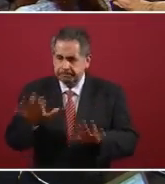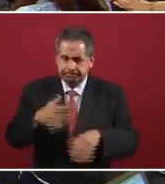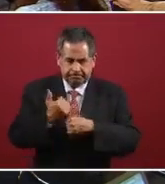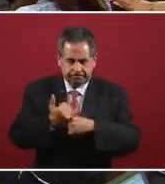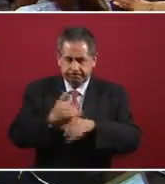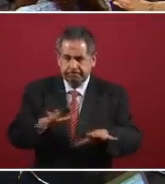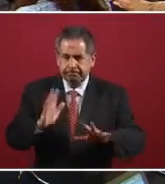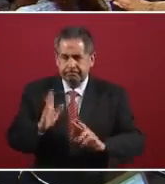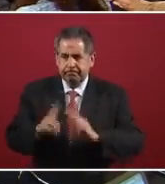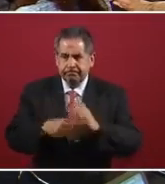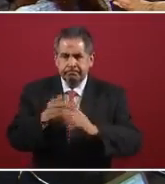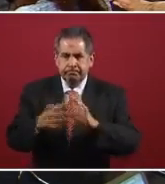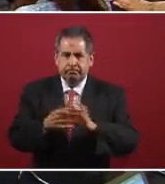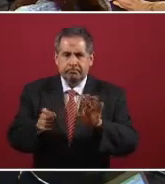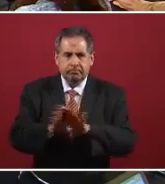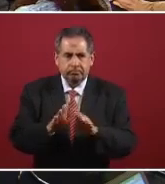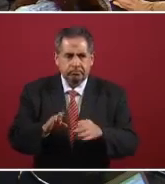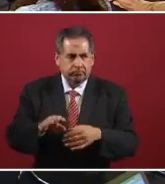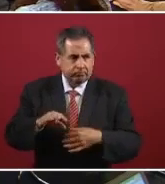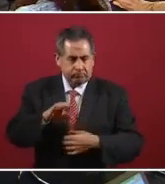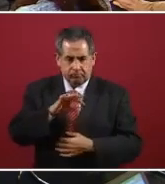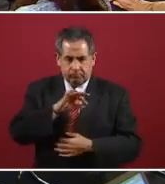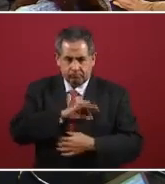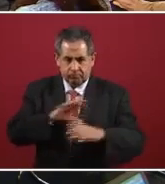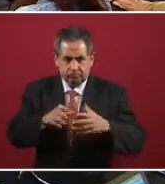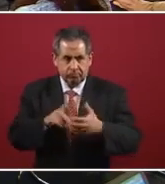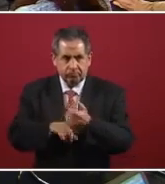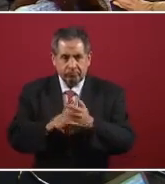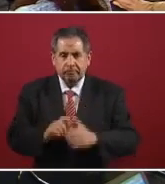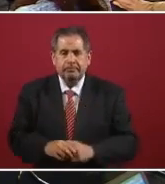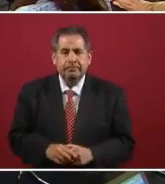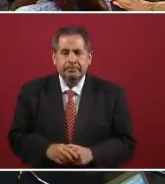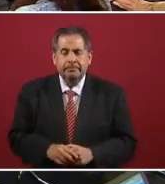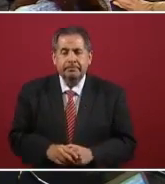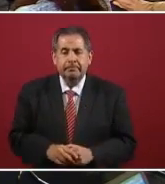información de las comisiones, las bancarias…